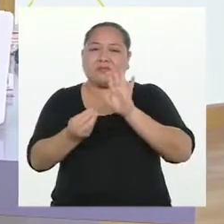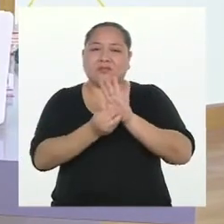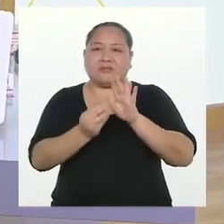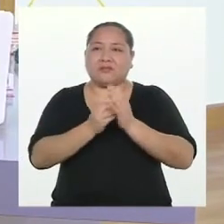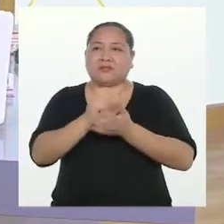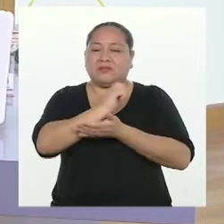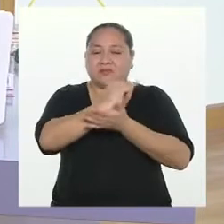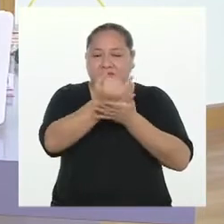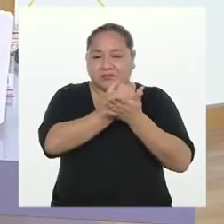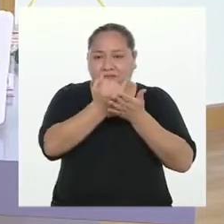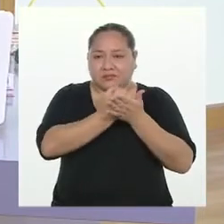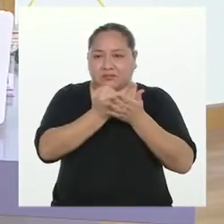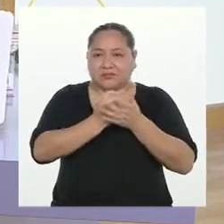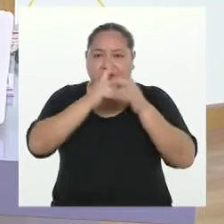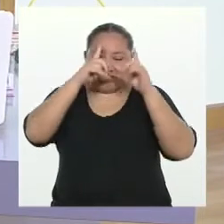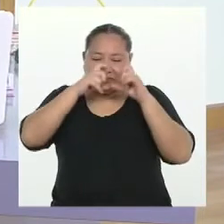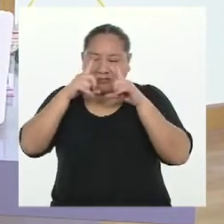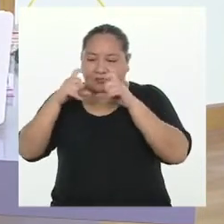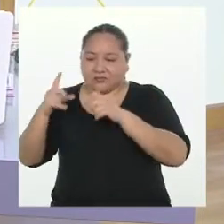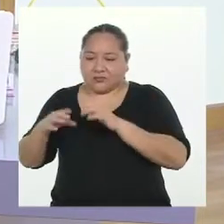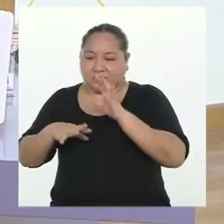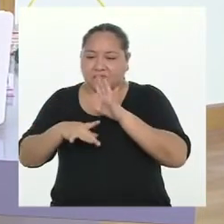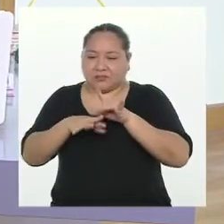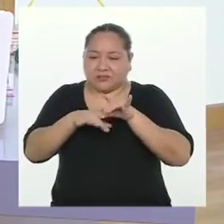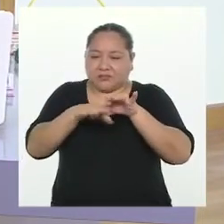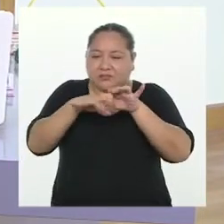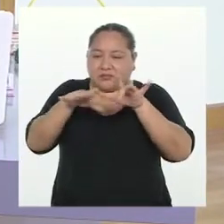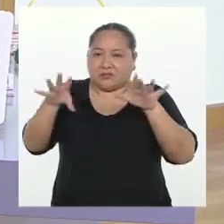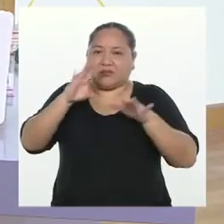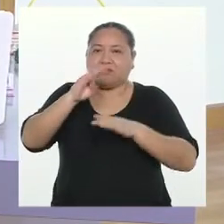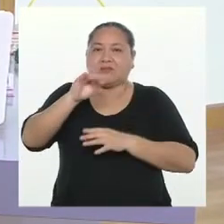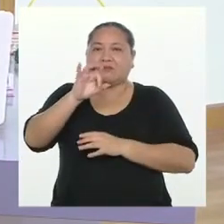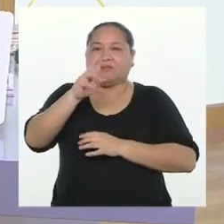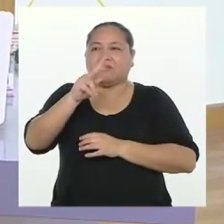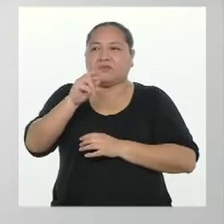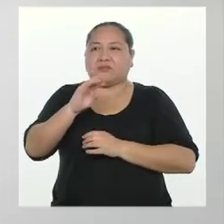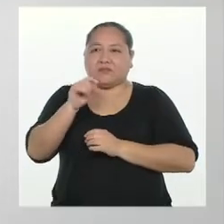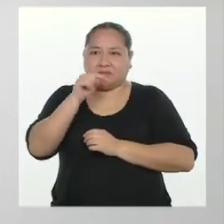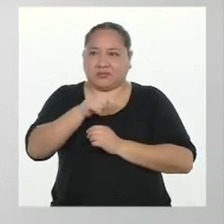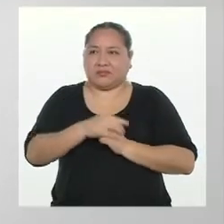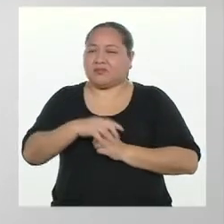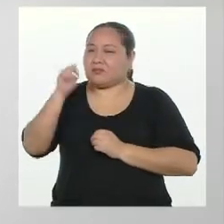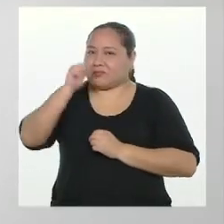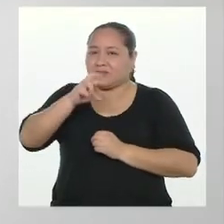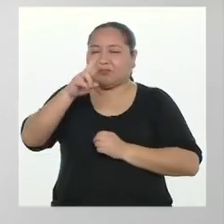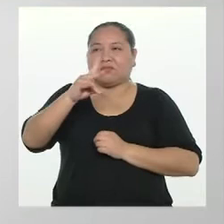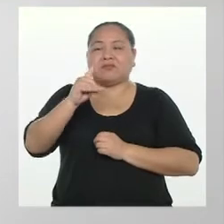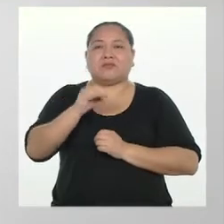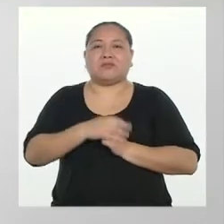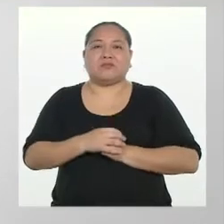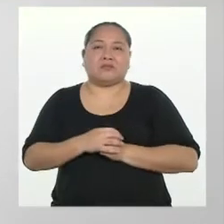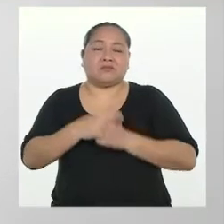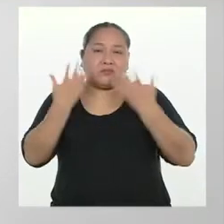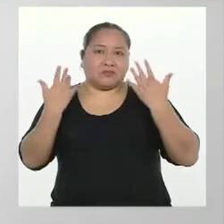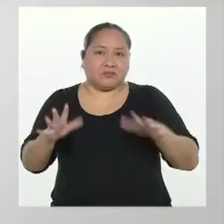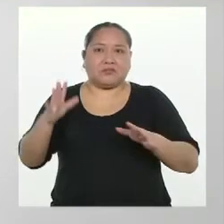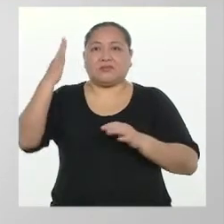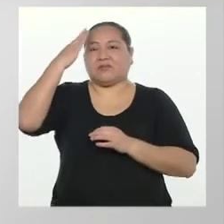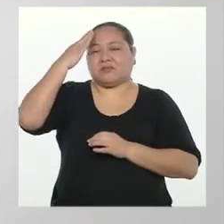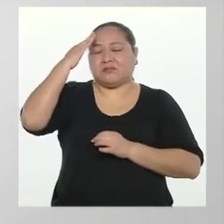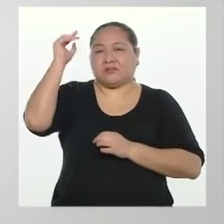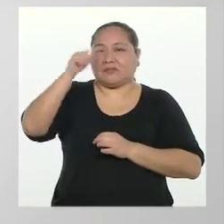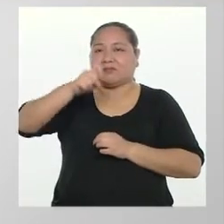podemos graficar o tomar fotos del crecimiento de las colonias según el registro, ¿no? Sí, Rodrigo. Como ya